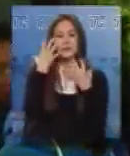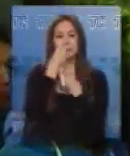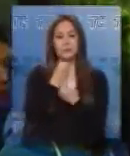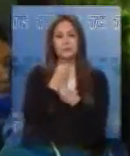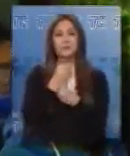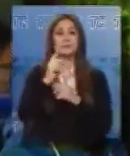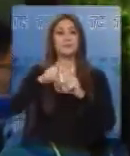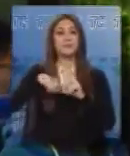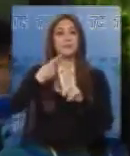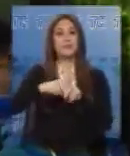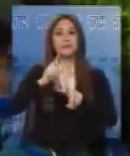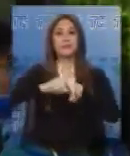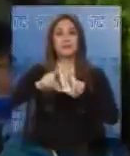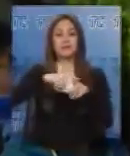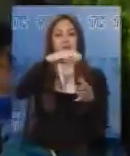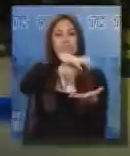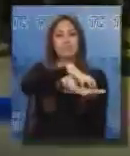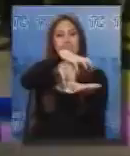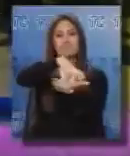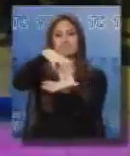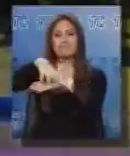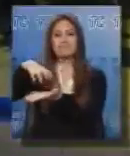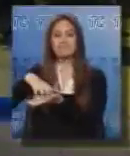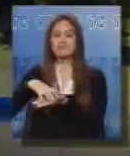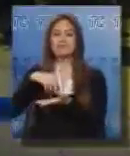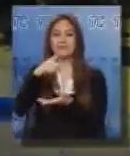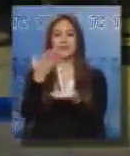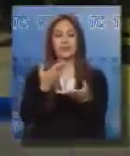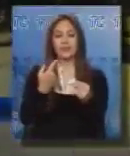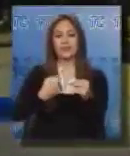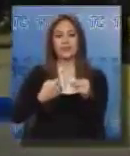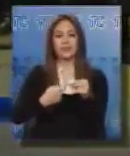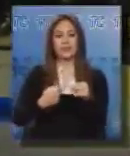eventos se desarrollaron también en algunas plazas del centro de Quito. Cristian Hidalgo, TC Televisión.